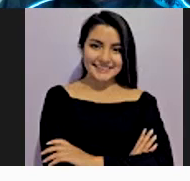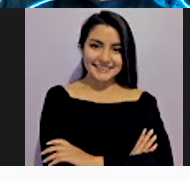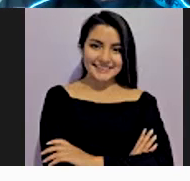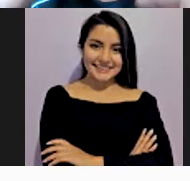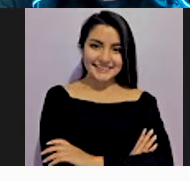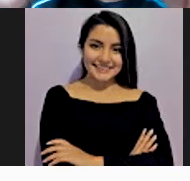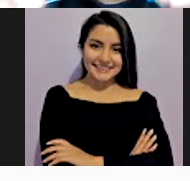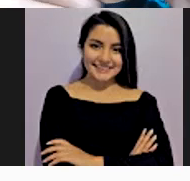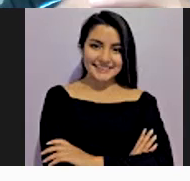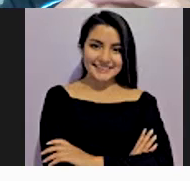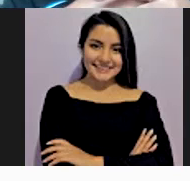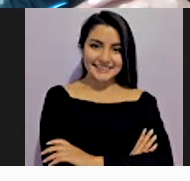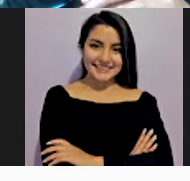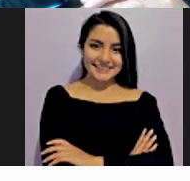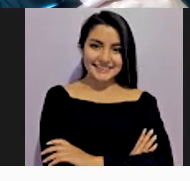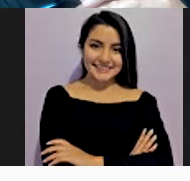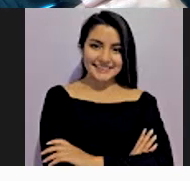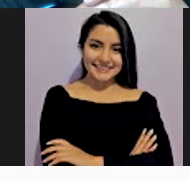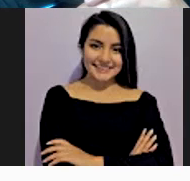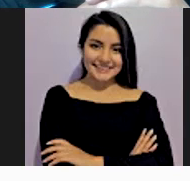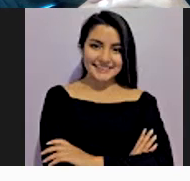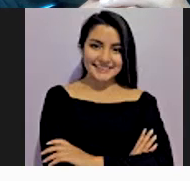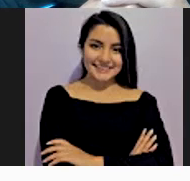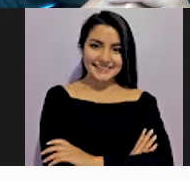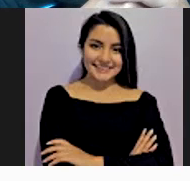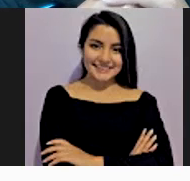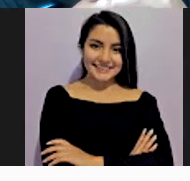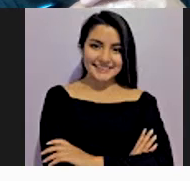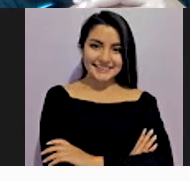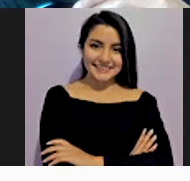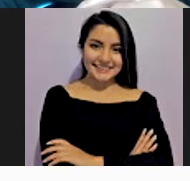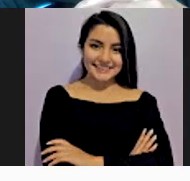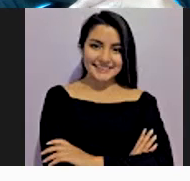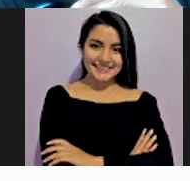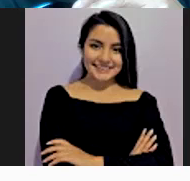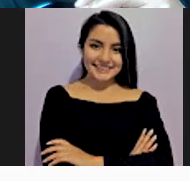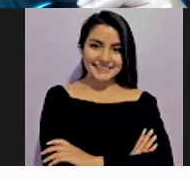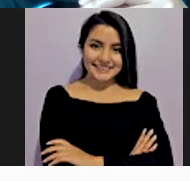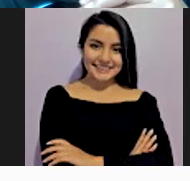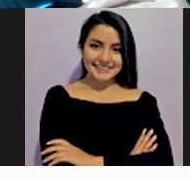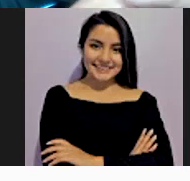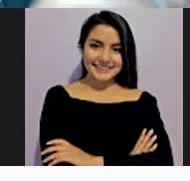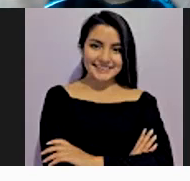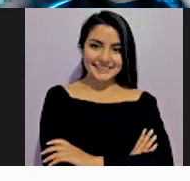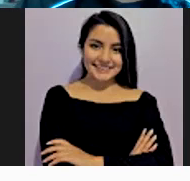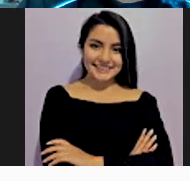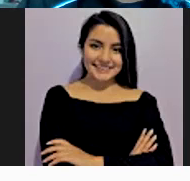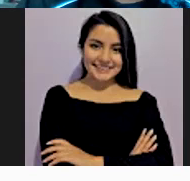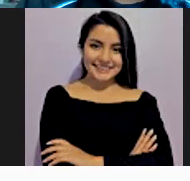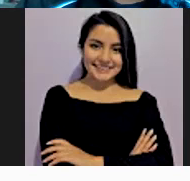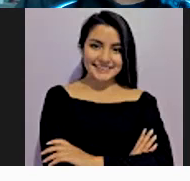todo lo que es en este caso, lo que es las ecuaciones de transporte de sedimentos. ¿Sí? Ya. Bajo